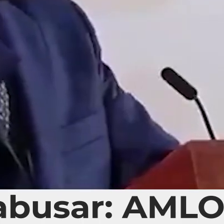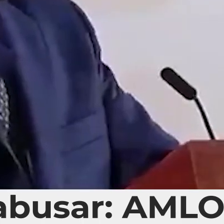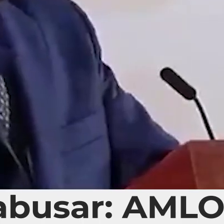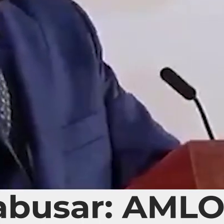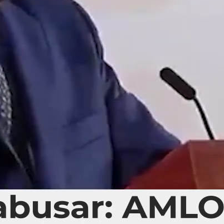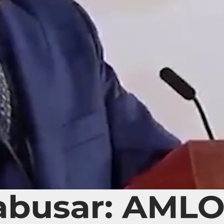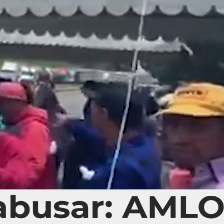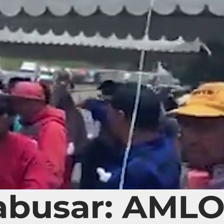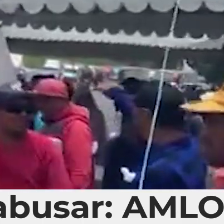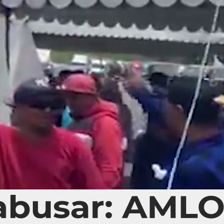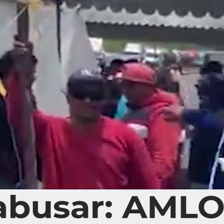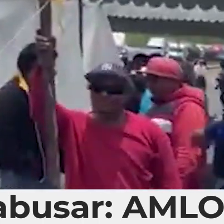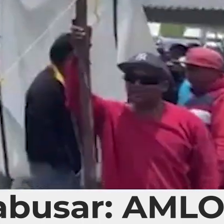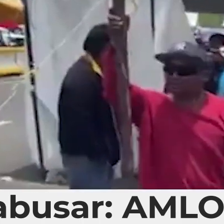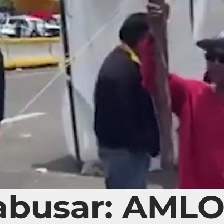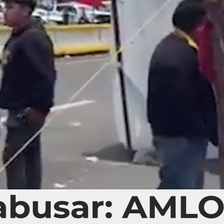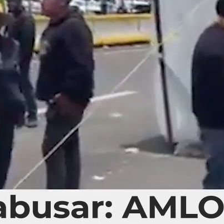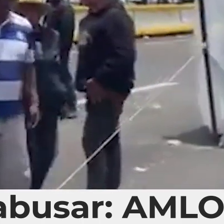4.000 millones de pesos.